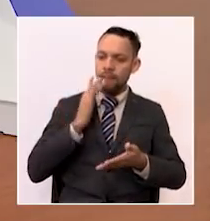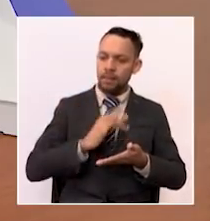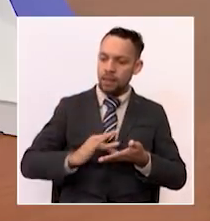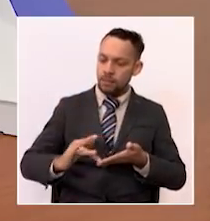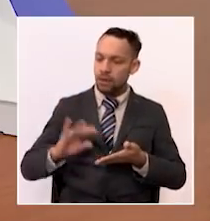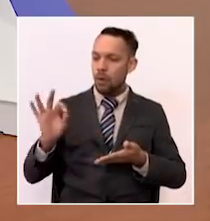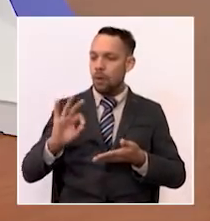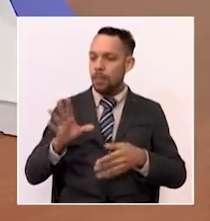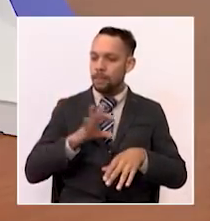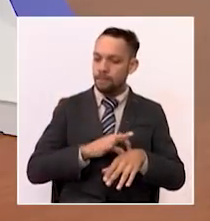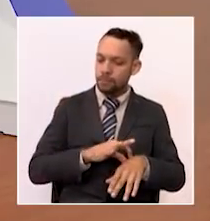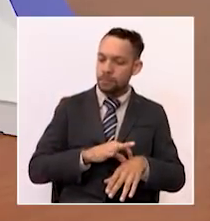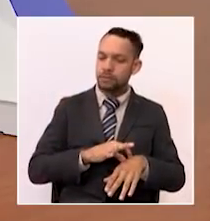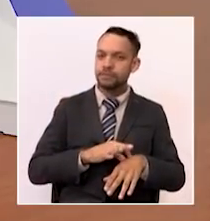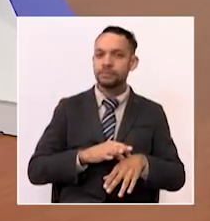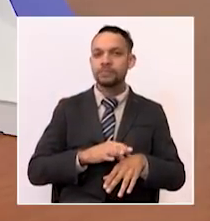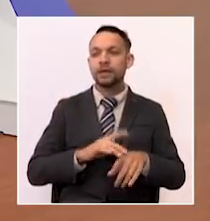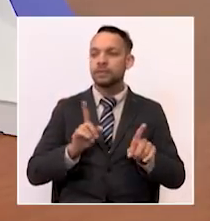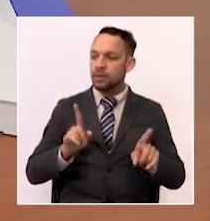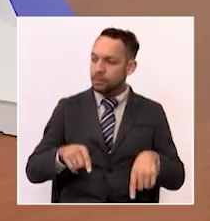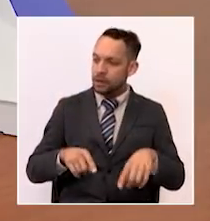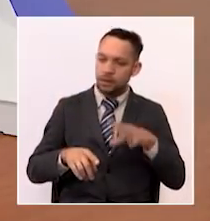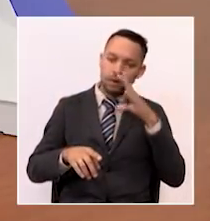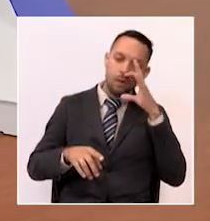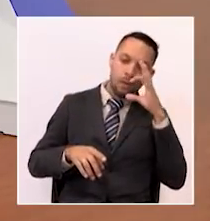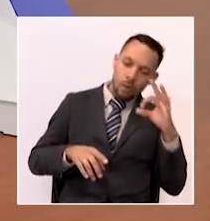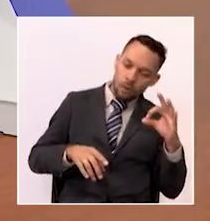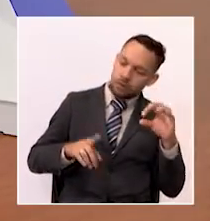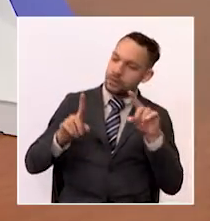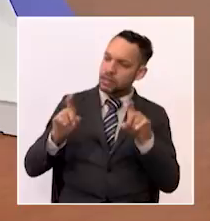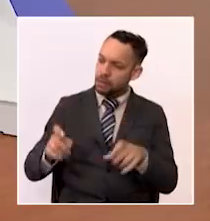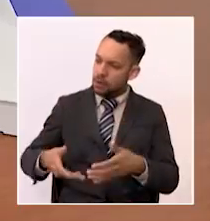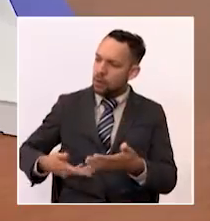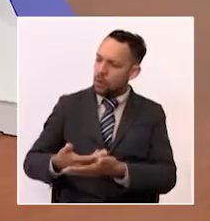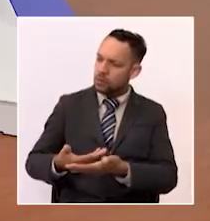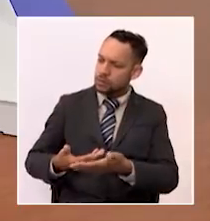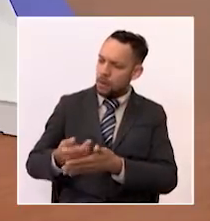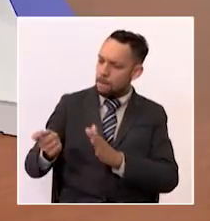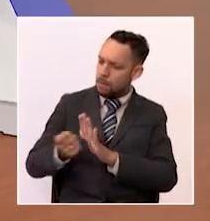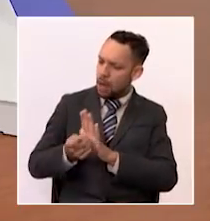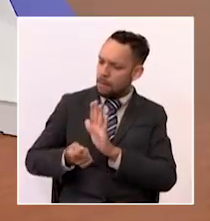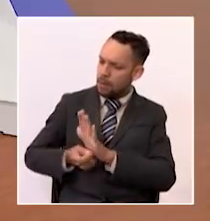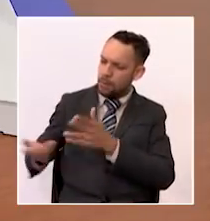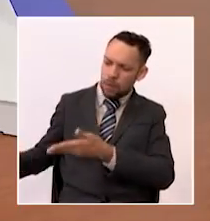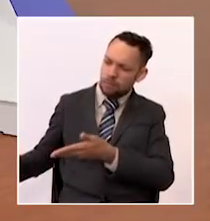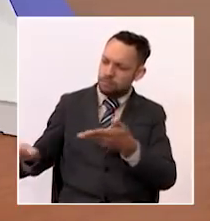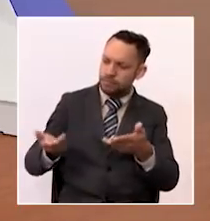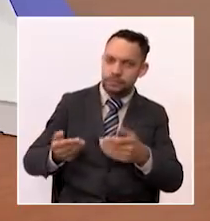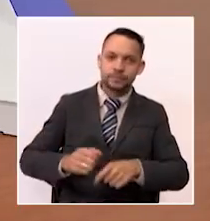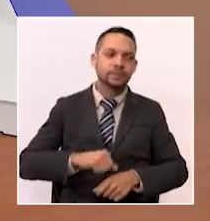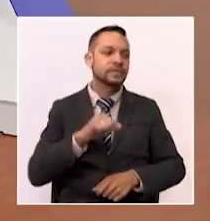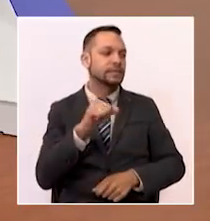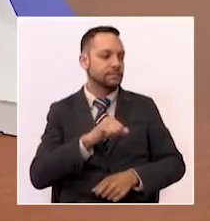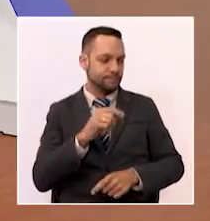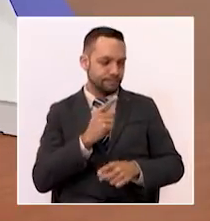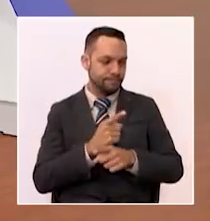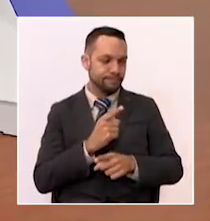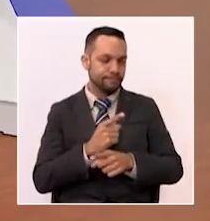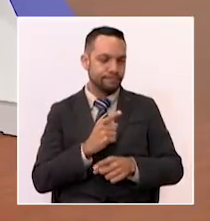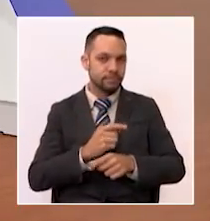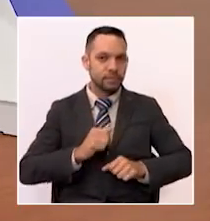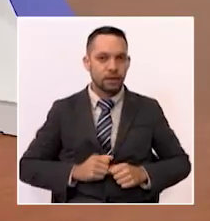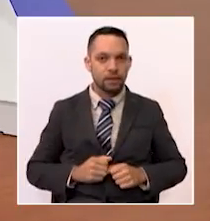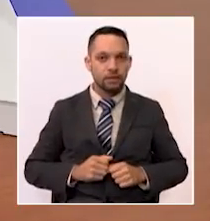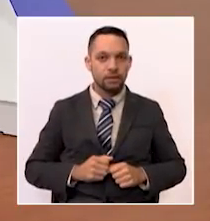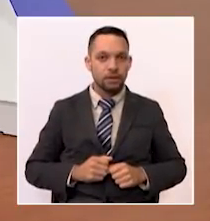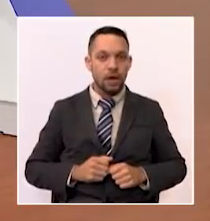a los hombres que nos están viendo sobre lo que hemos hablado el día de hoy y esas recomendaciones puntuales? Es bueno que sepan las mujeres que no están